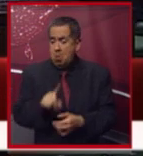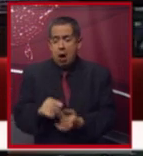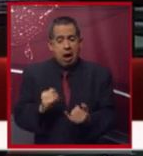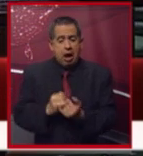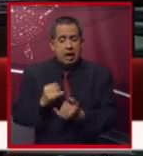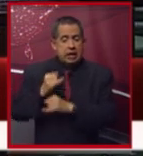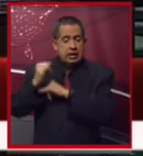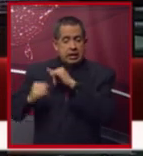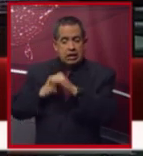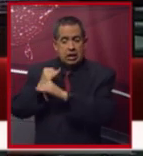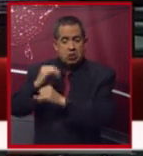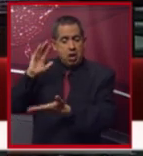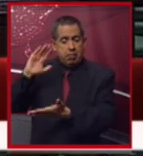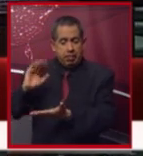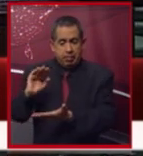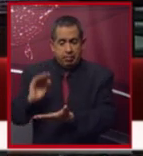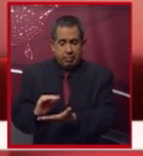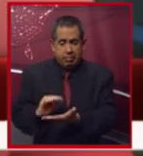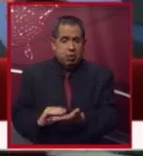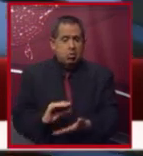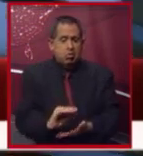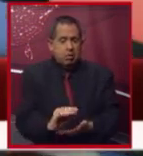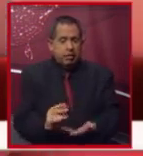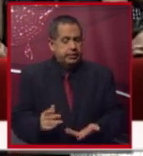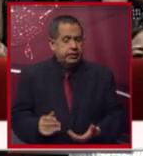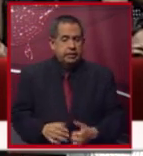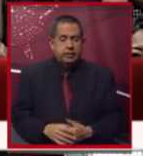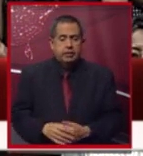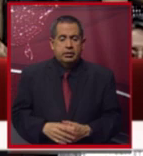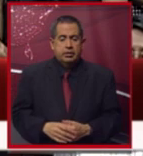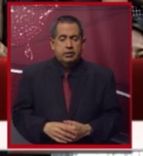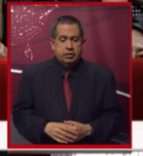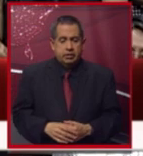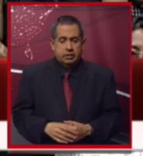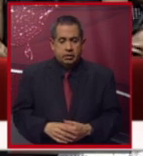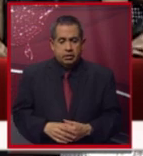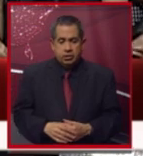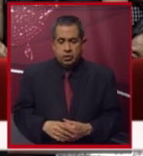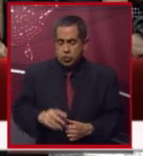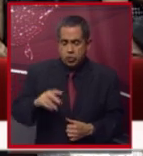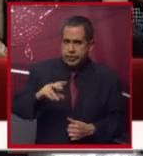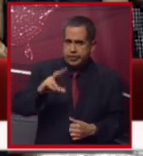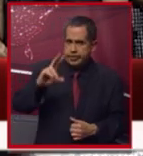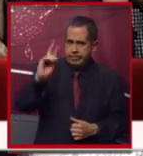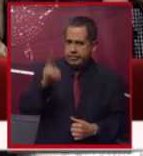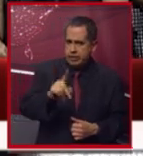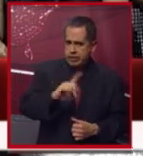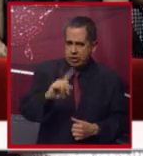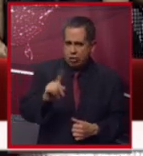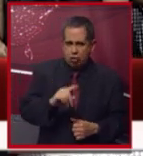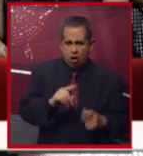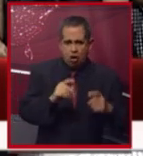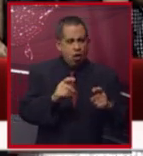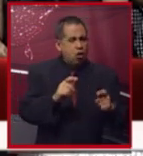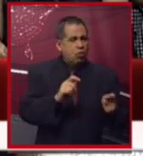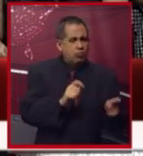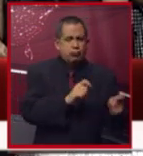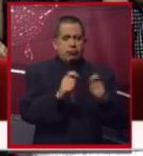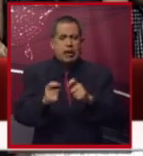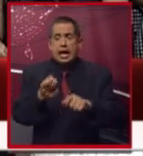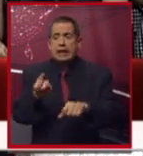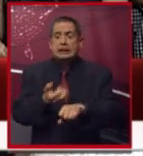etiquetados y gestionados en materia de género. No es verdad que se le esté dando rango de Secretaría de